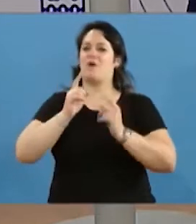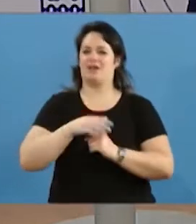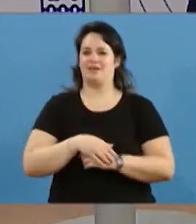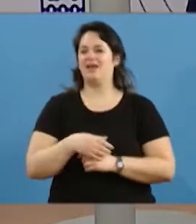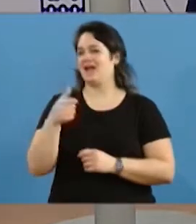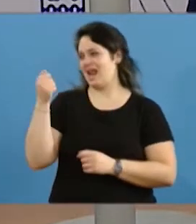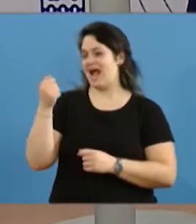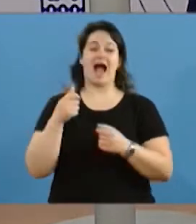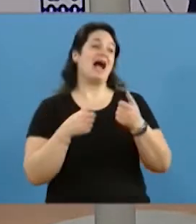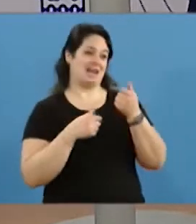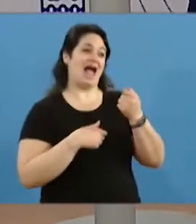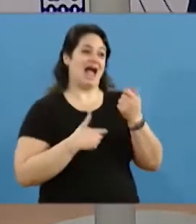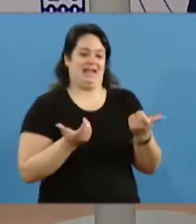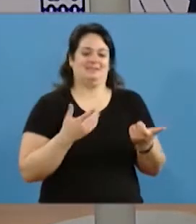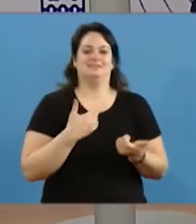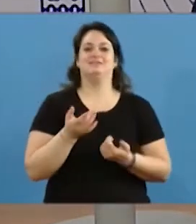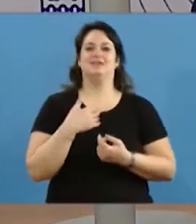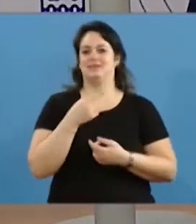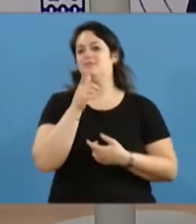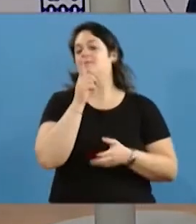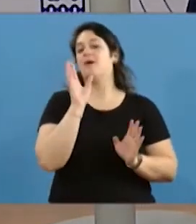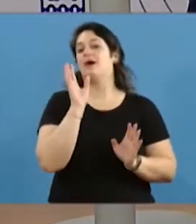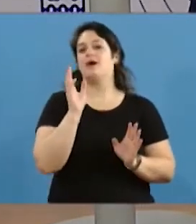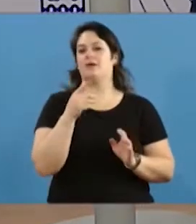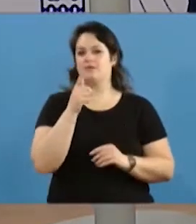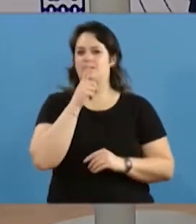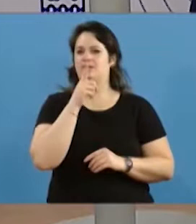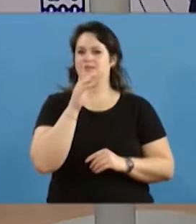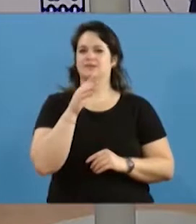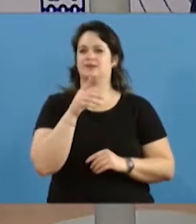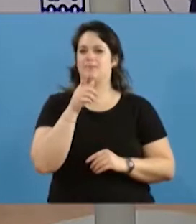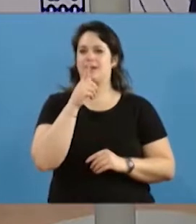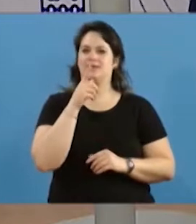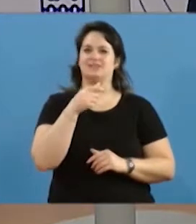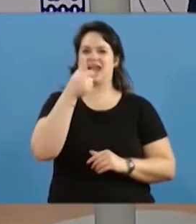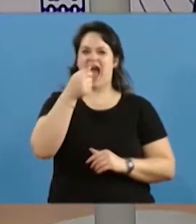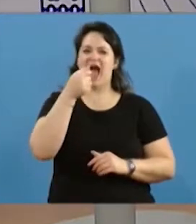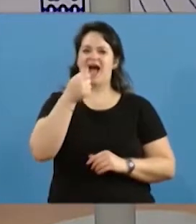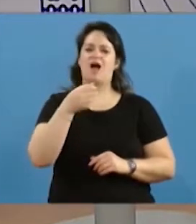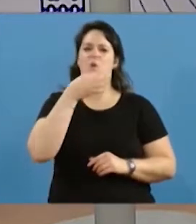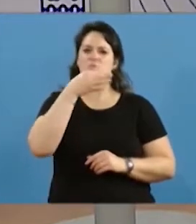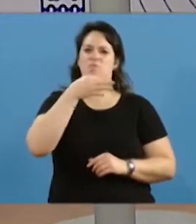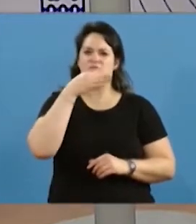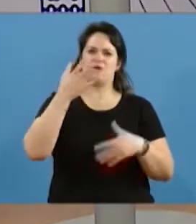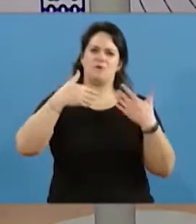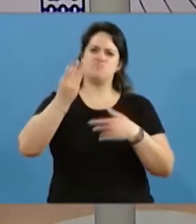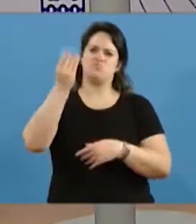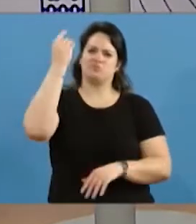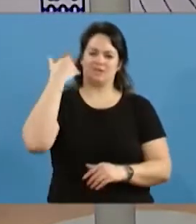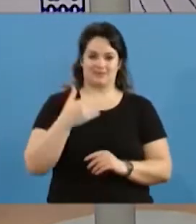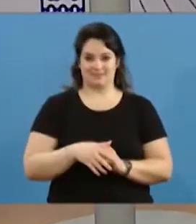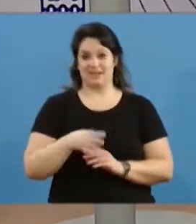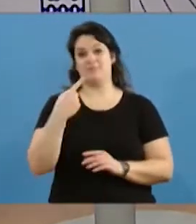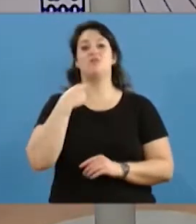ustedes les parece la A? Sí, y vamos a tener que, vamos a probar, ¿cierto? Pero es verdad que parece como que la A la repetimos un montón nosotros, al menos